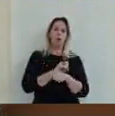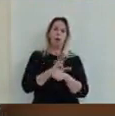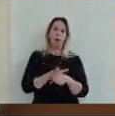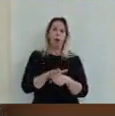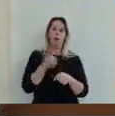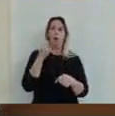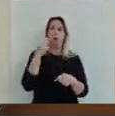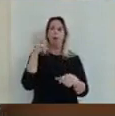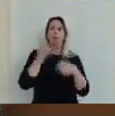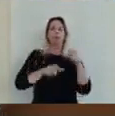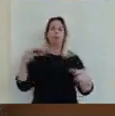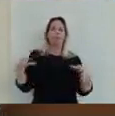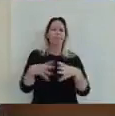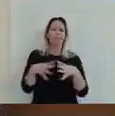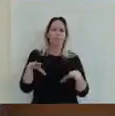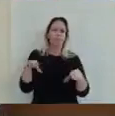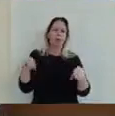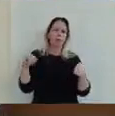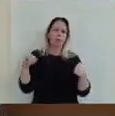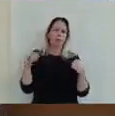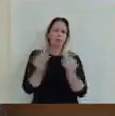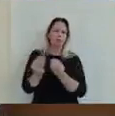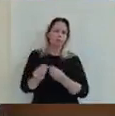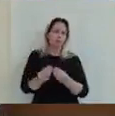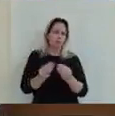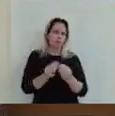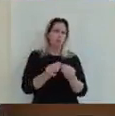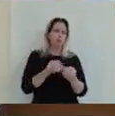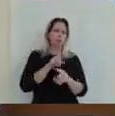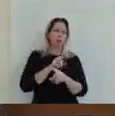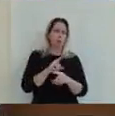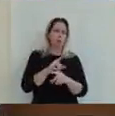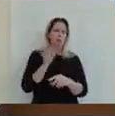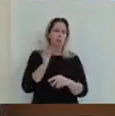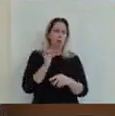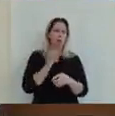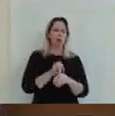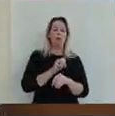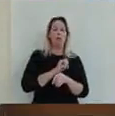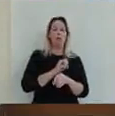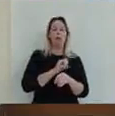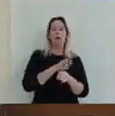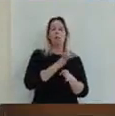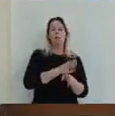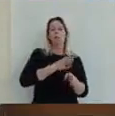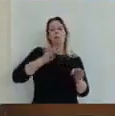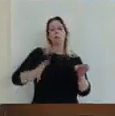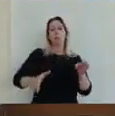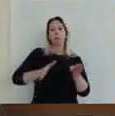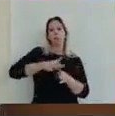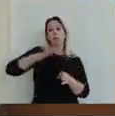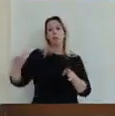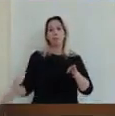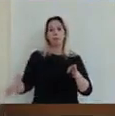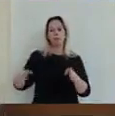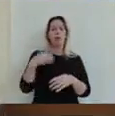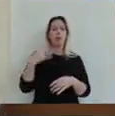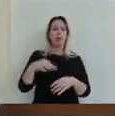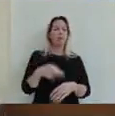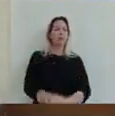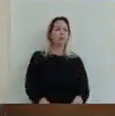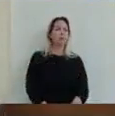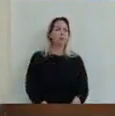gente, hay que hacer un proceso paulatino. Y lo estamos haciendo. Y con relación al 107,